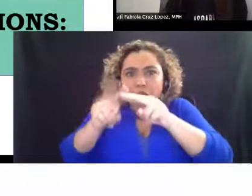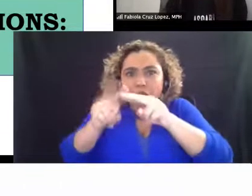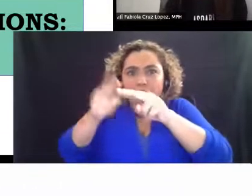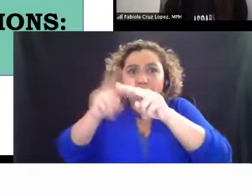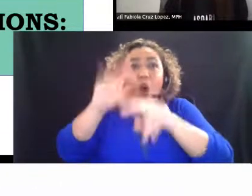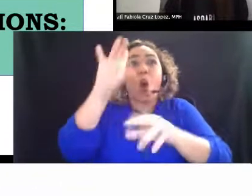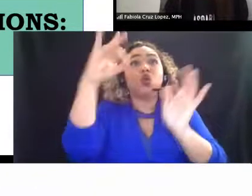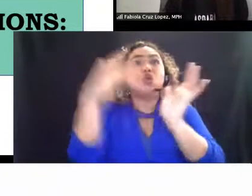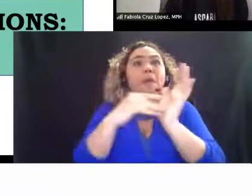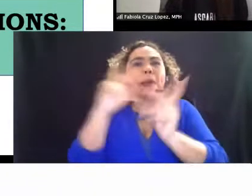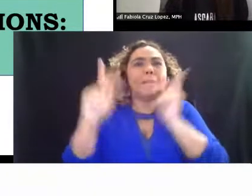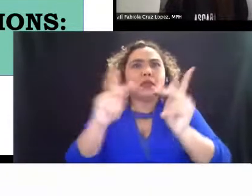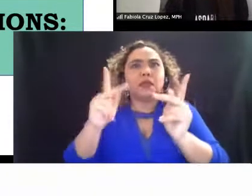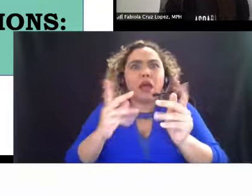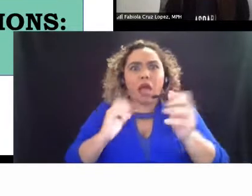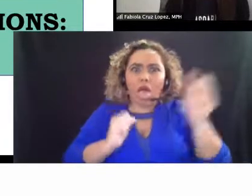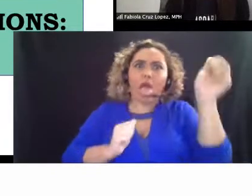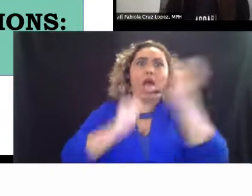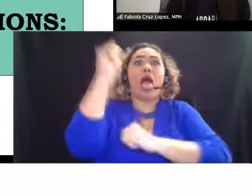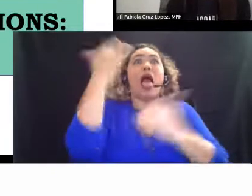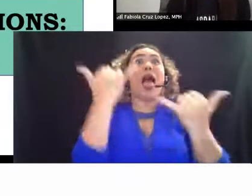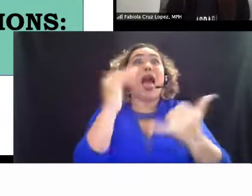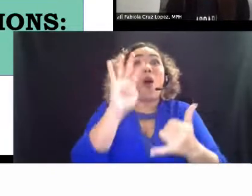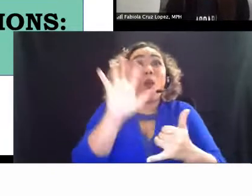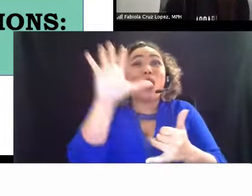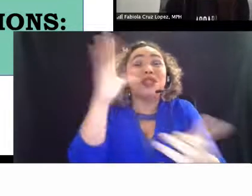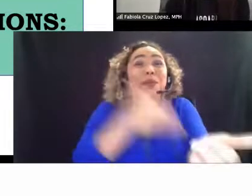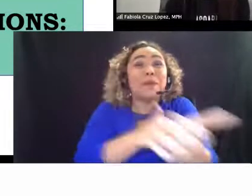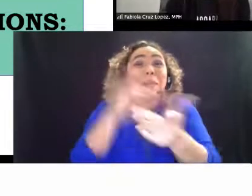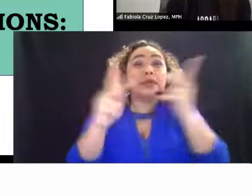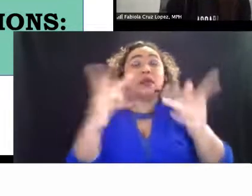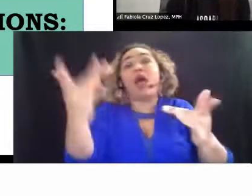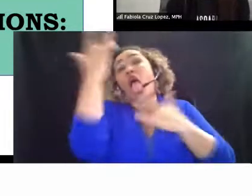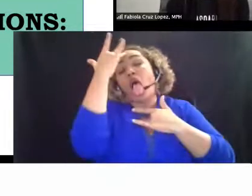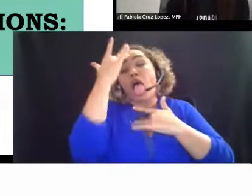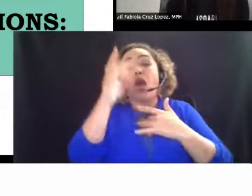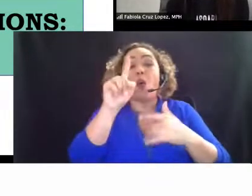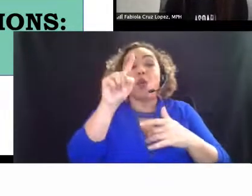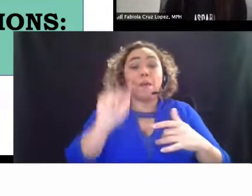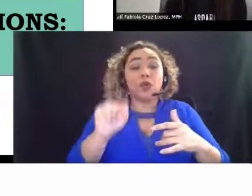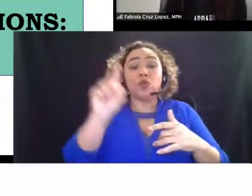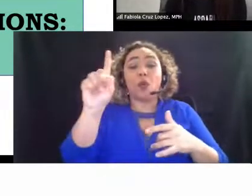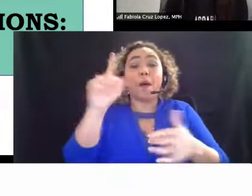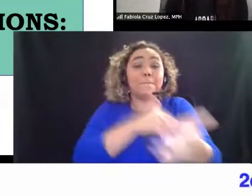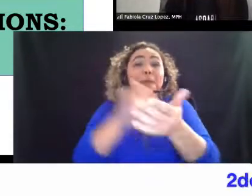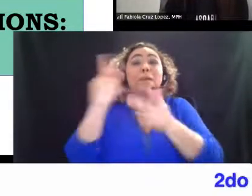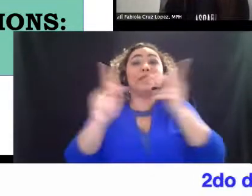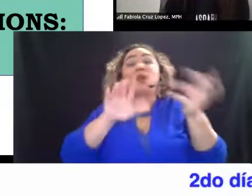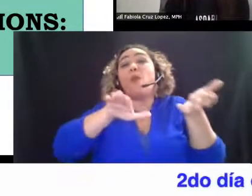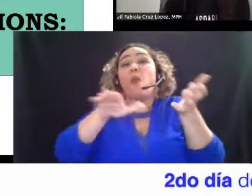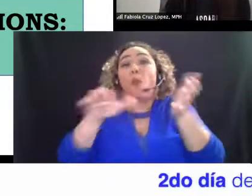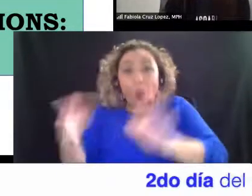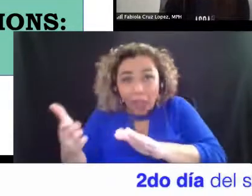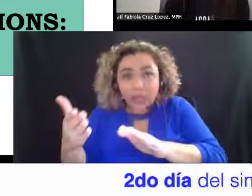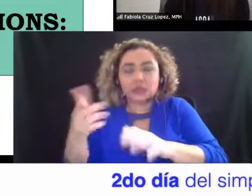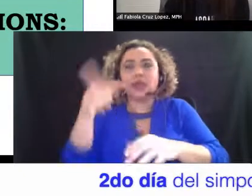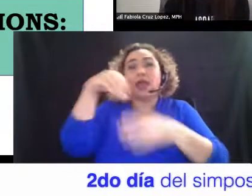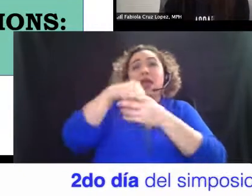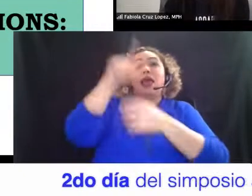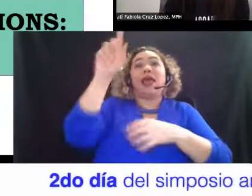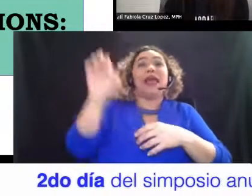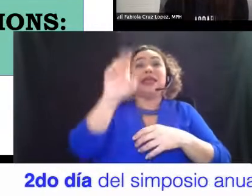8,000 casos, ya han pasado 45 millones, 1.1 millones de muertes. En los Estados Unidos, más